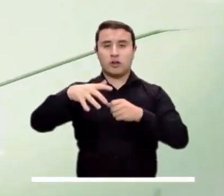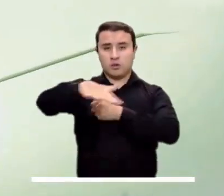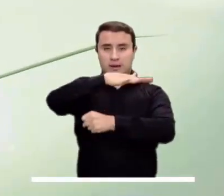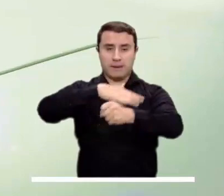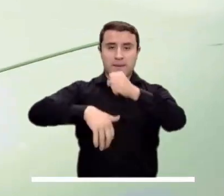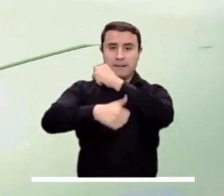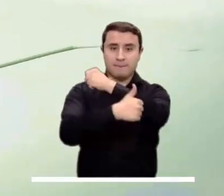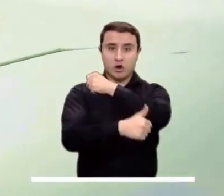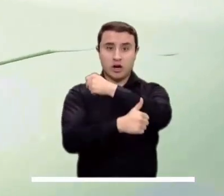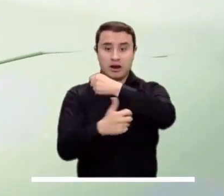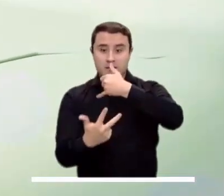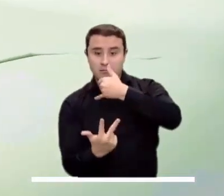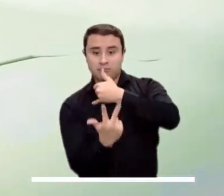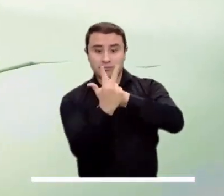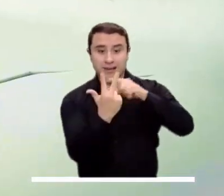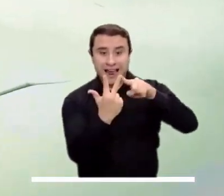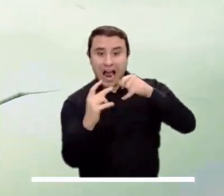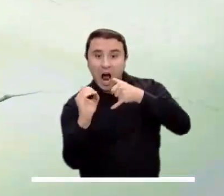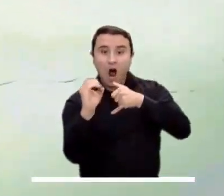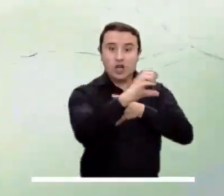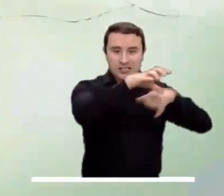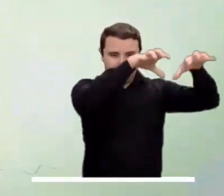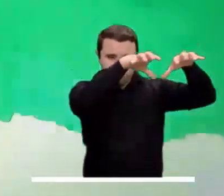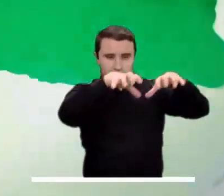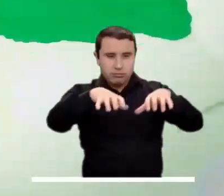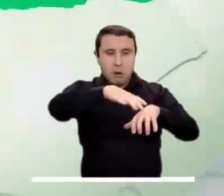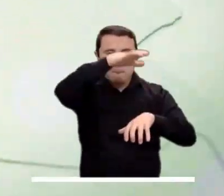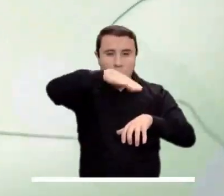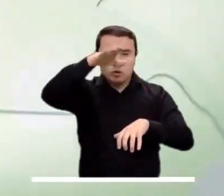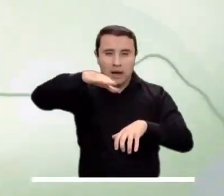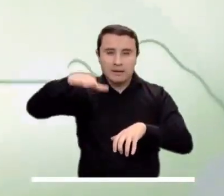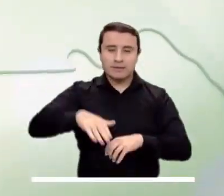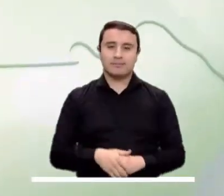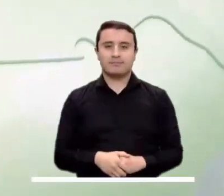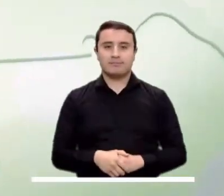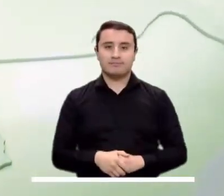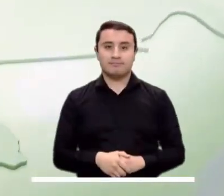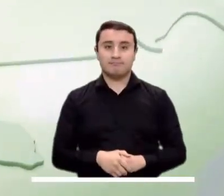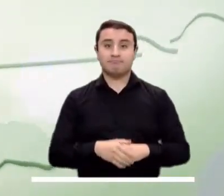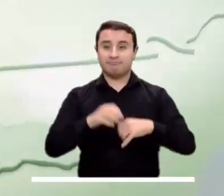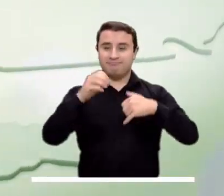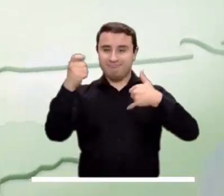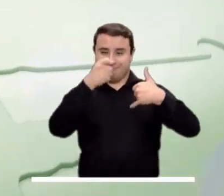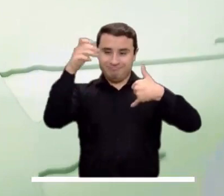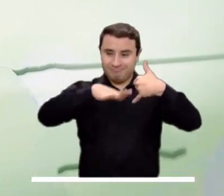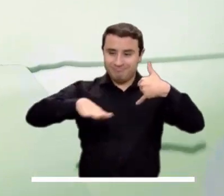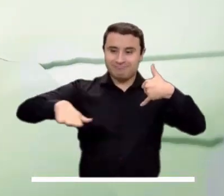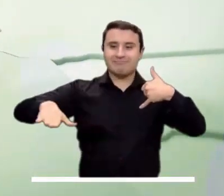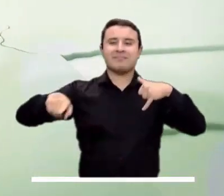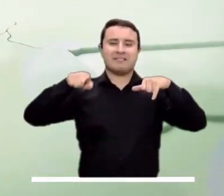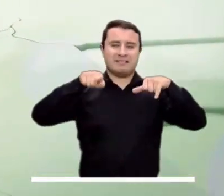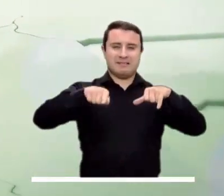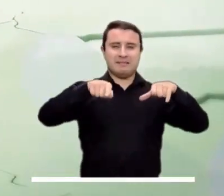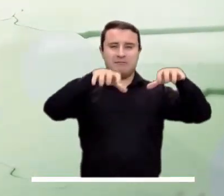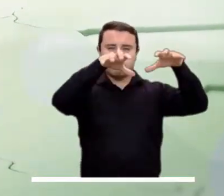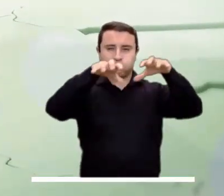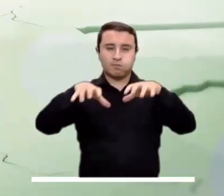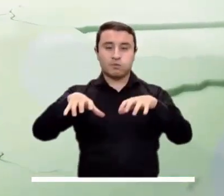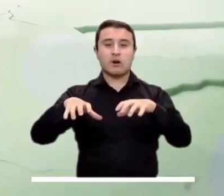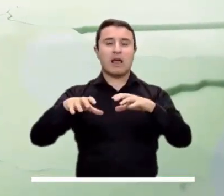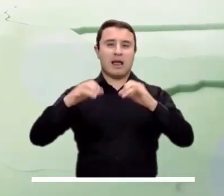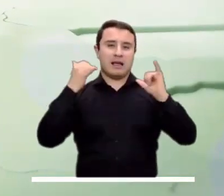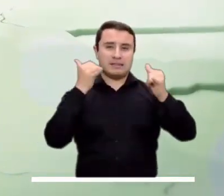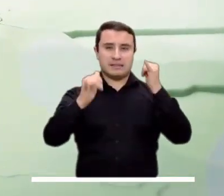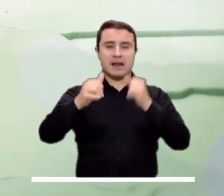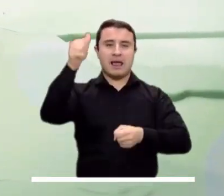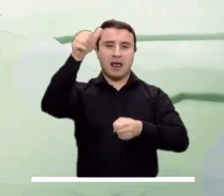Santanderes, Cundinamarca, Boyacá y las montañas de la cordillera occidental. En el oriente del país se esperan algunas lluvias en Casanare,